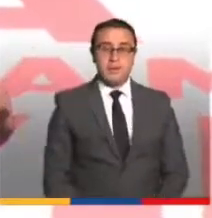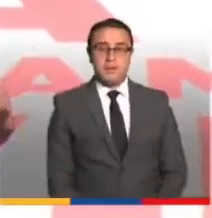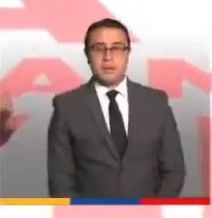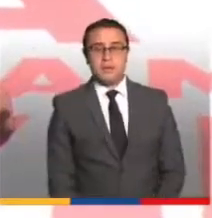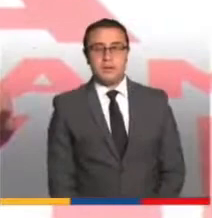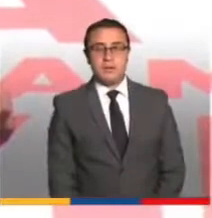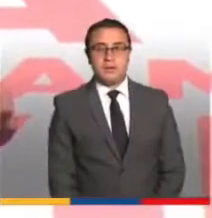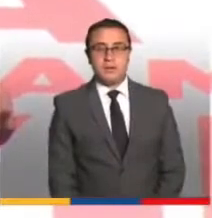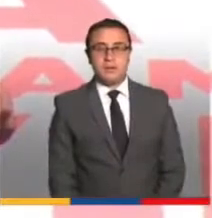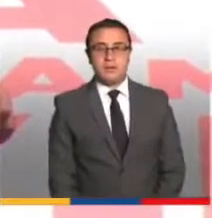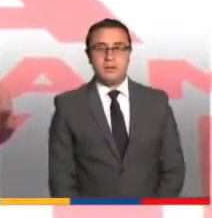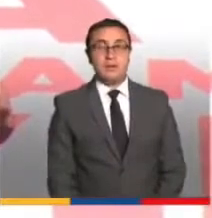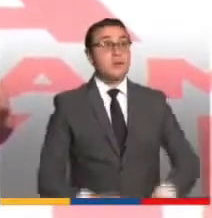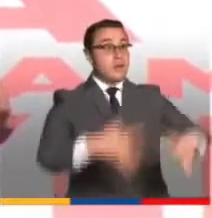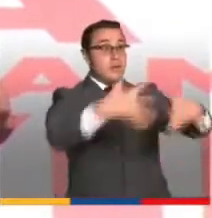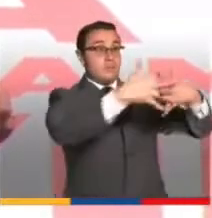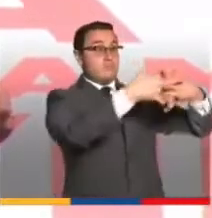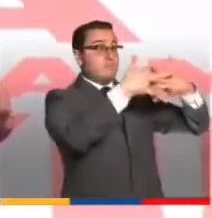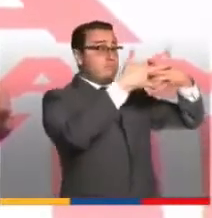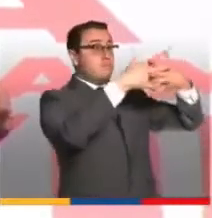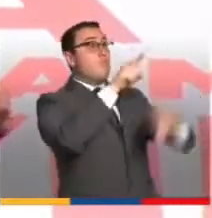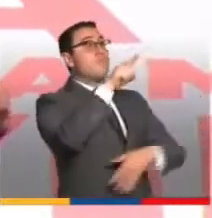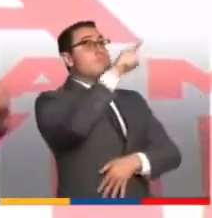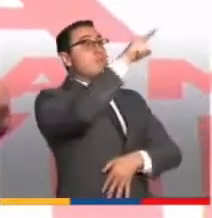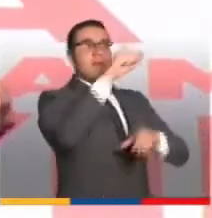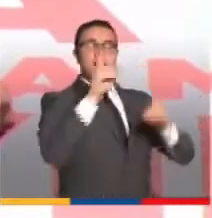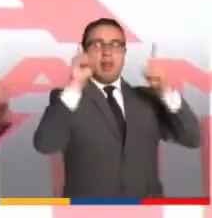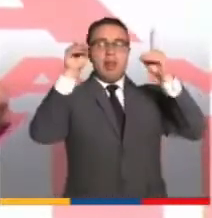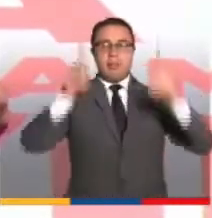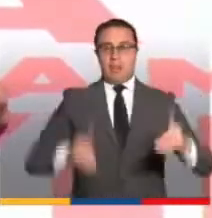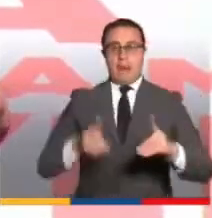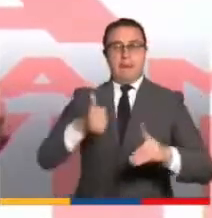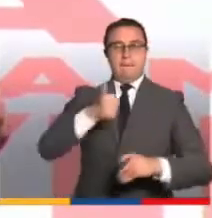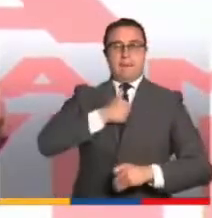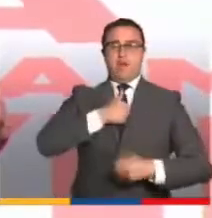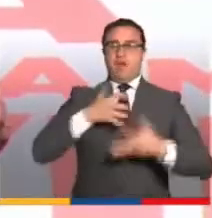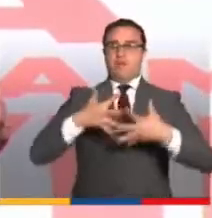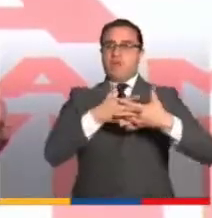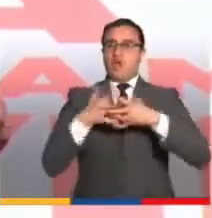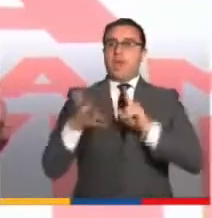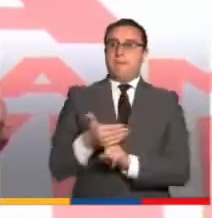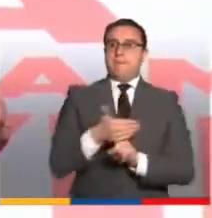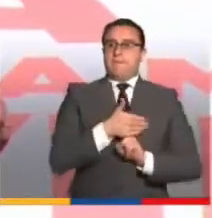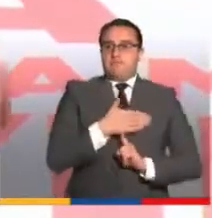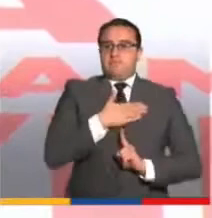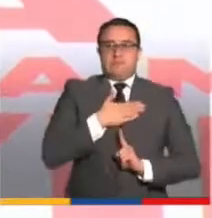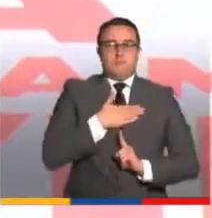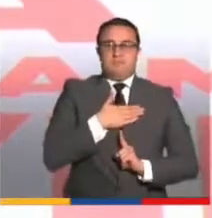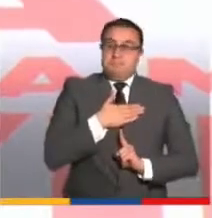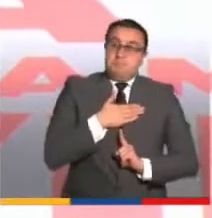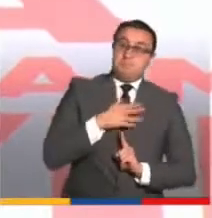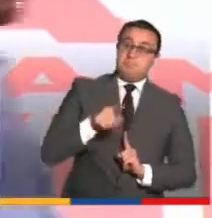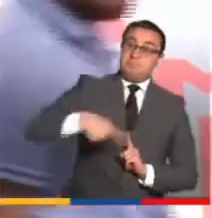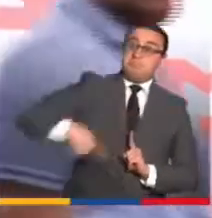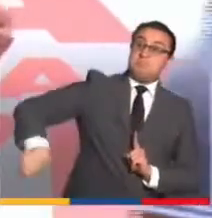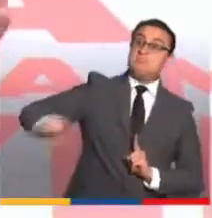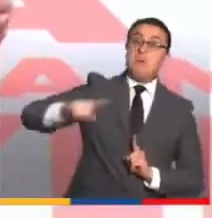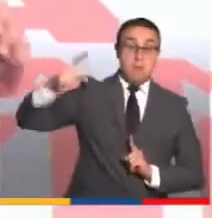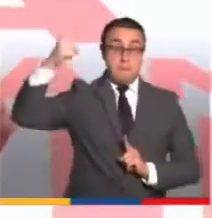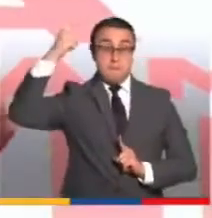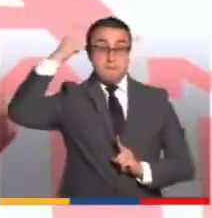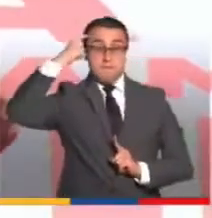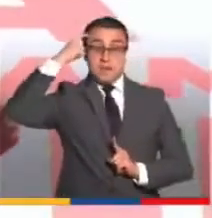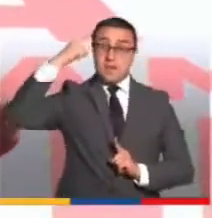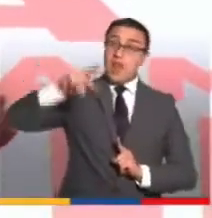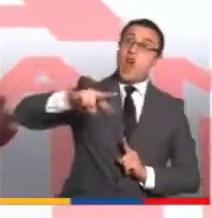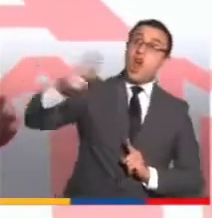Y en Estados Unidos se toman decisiones para protegerse ellos solos. A veces sin pensar